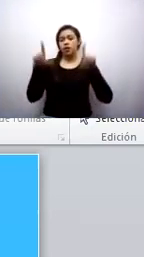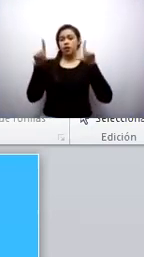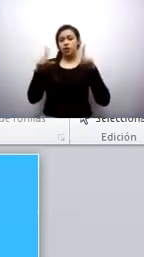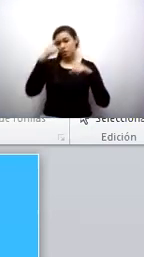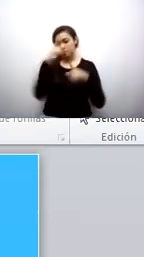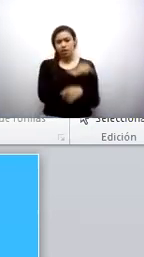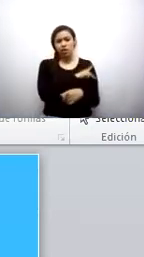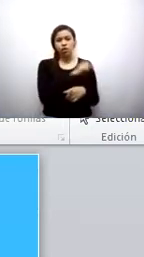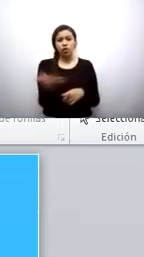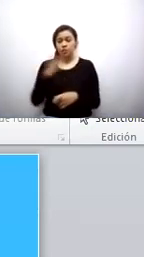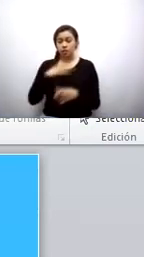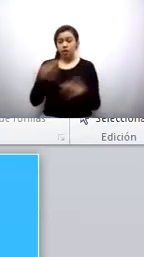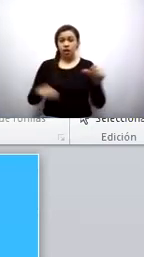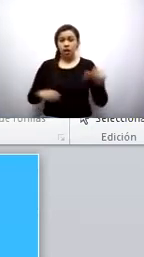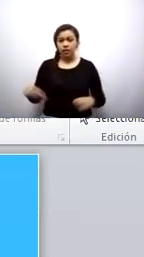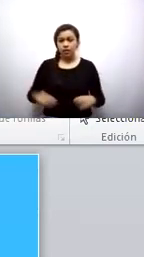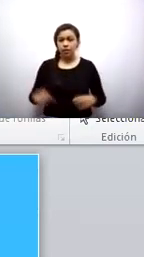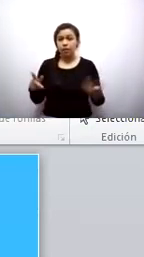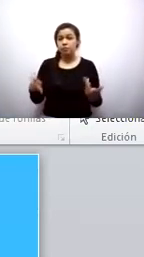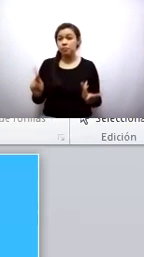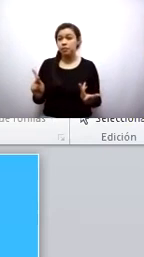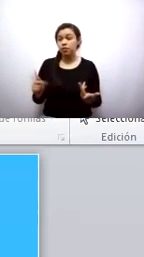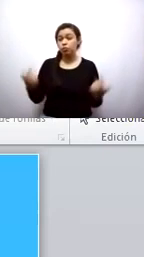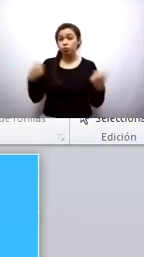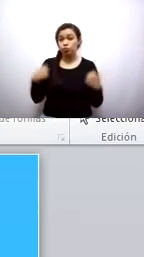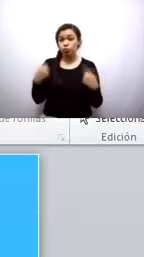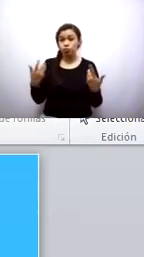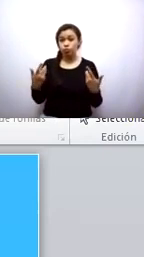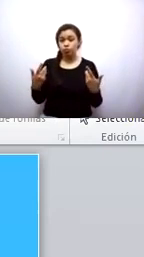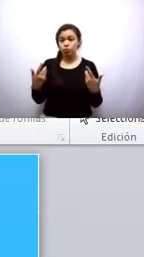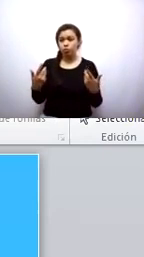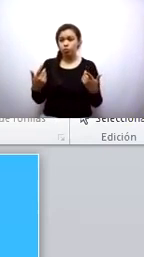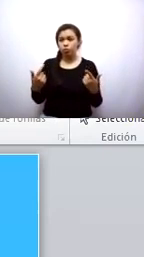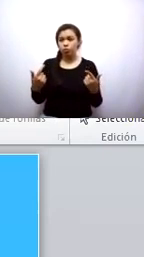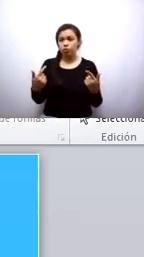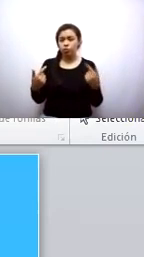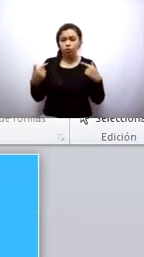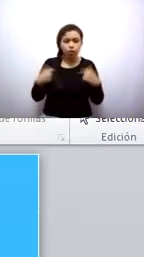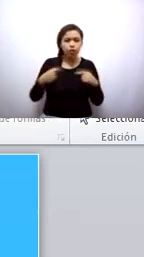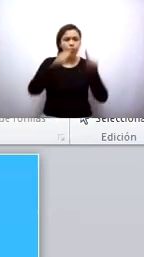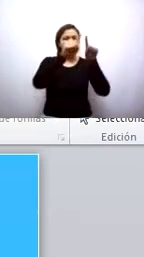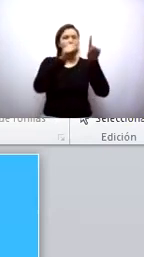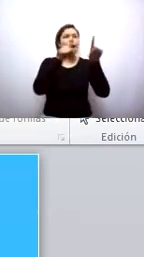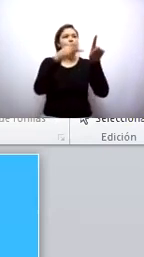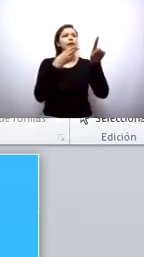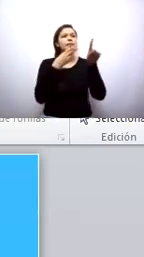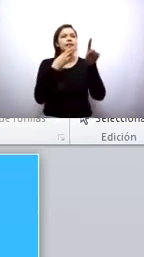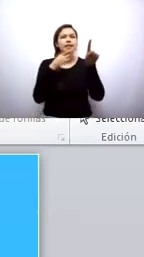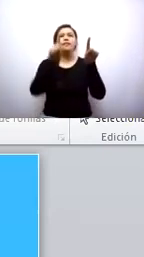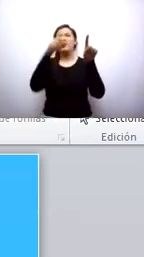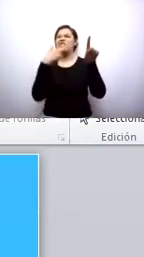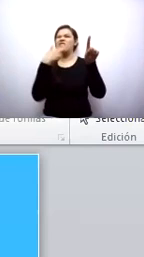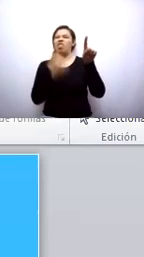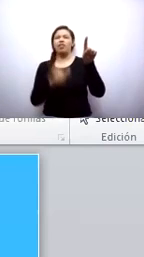lo que tengo que hacer, pero va a llegar un momento en el que yo pueda determinar qué de cada una de ellas me va a favorecer en cada una de